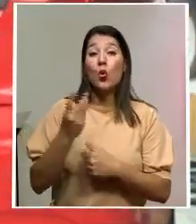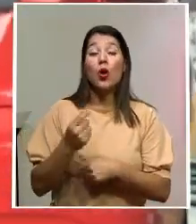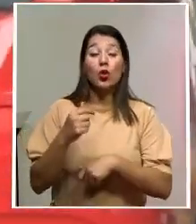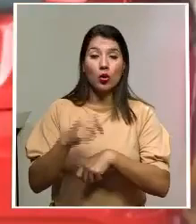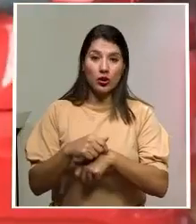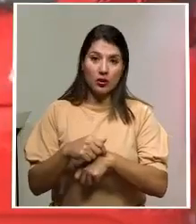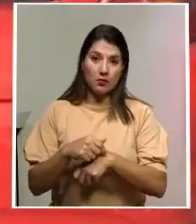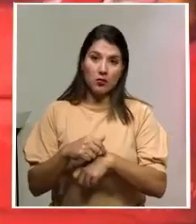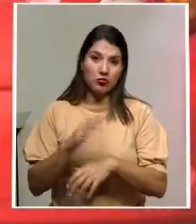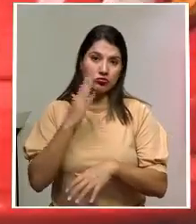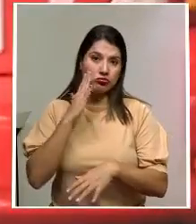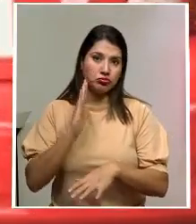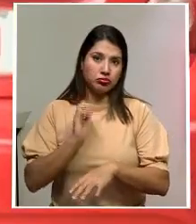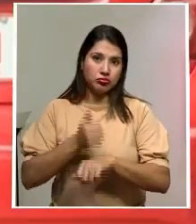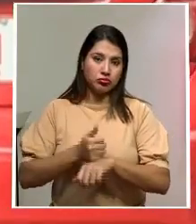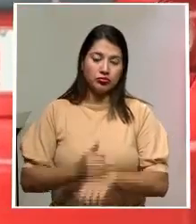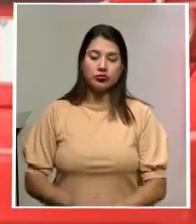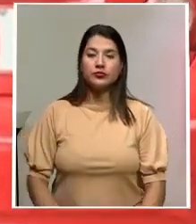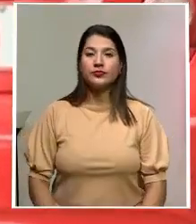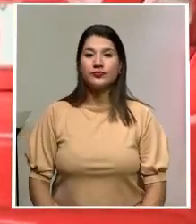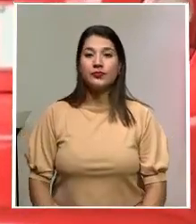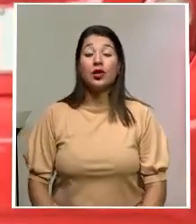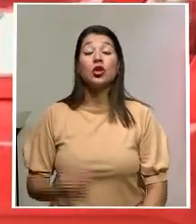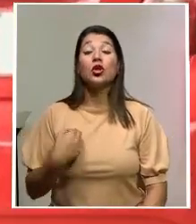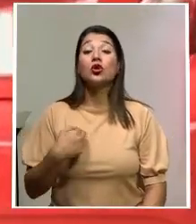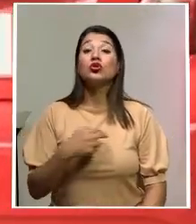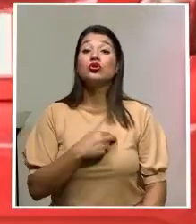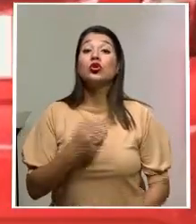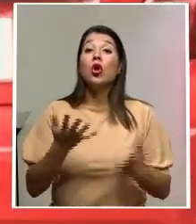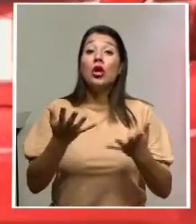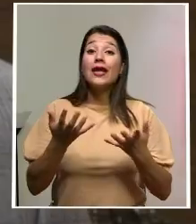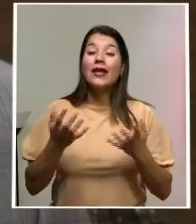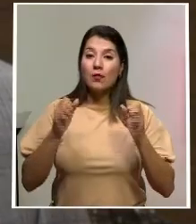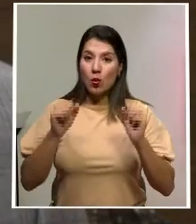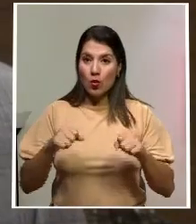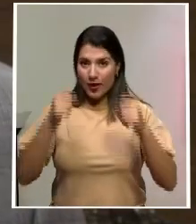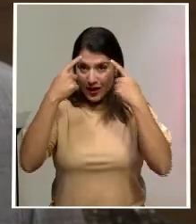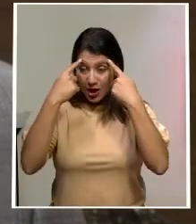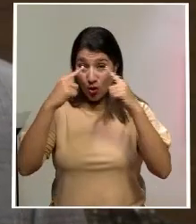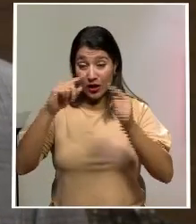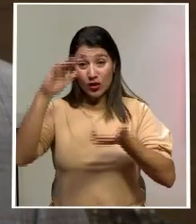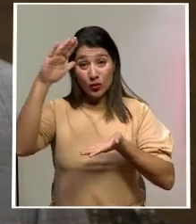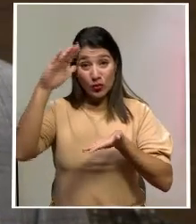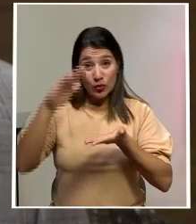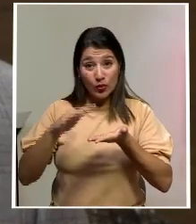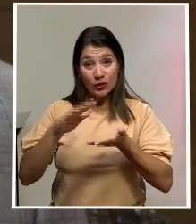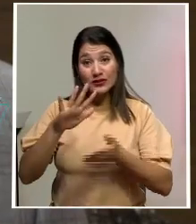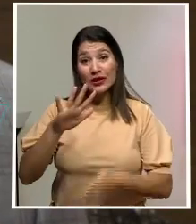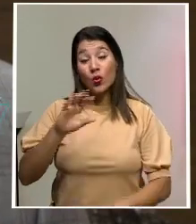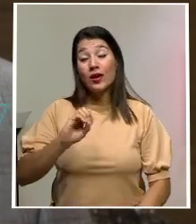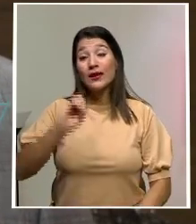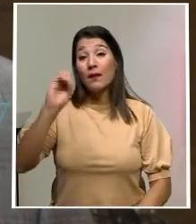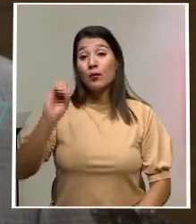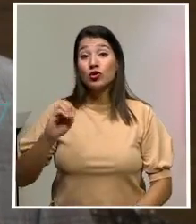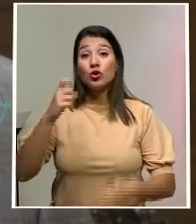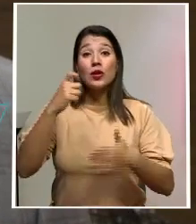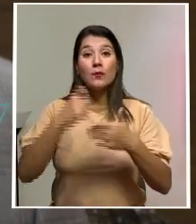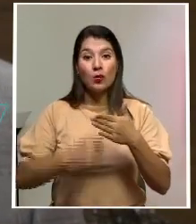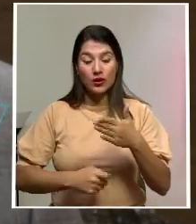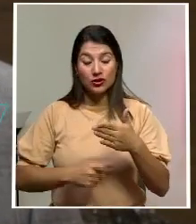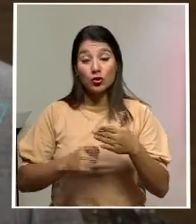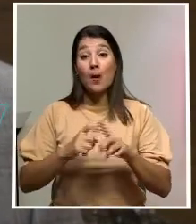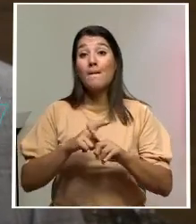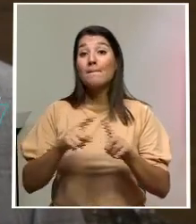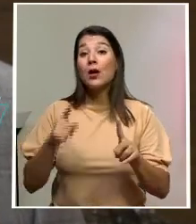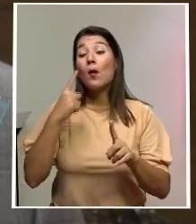determinado. Lo que buscamos nosotros es reducir en un 50% ese impuesto